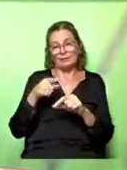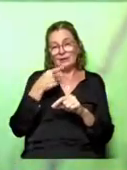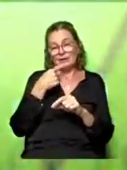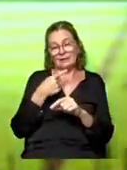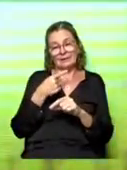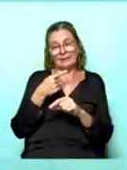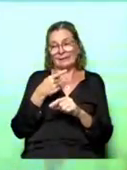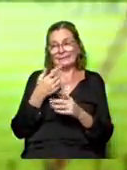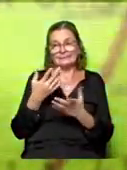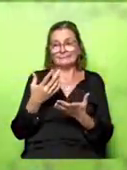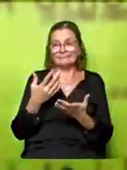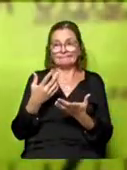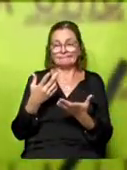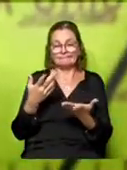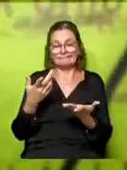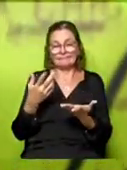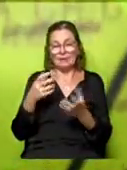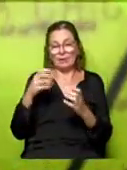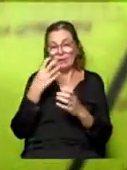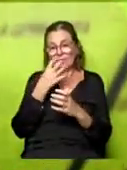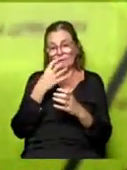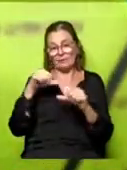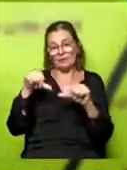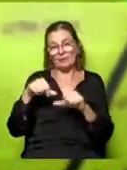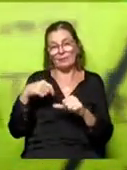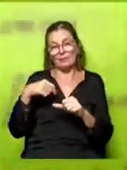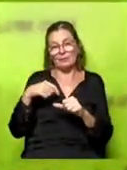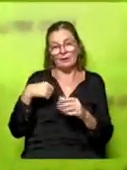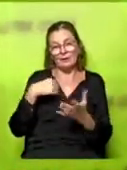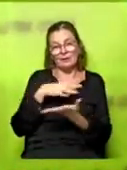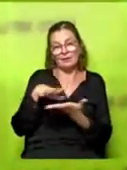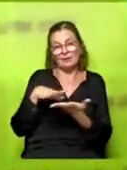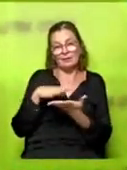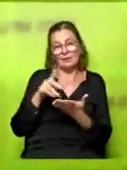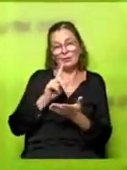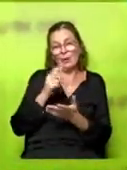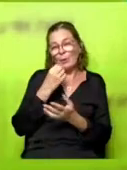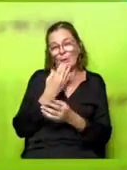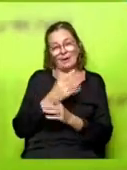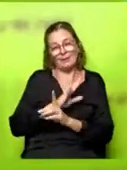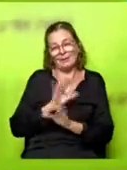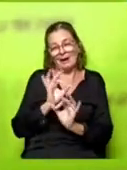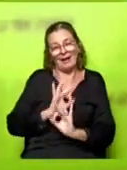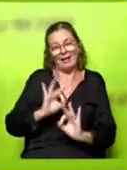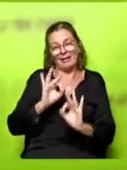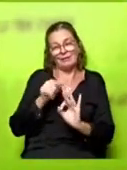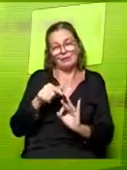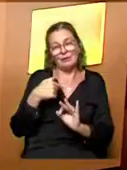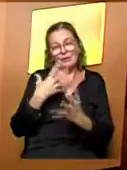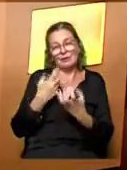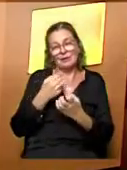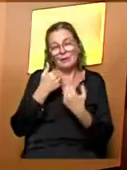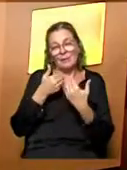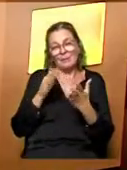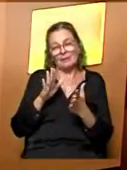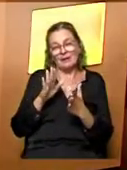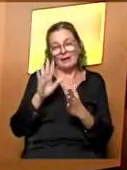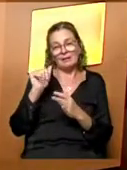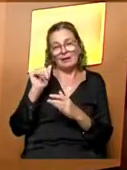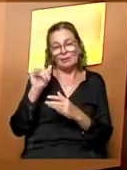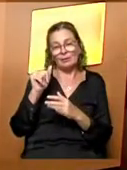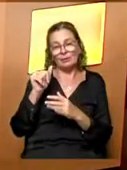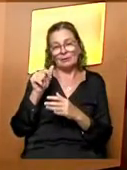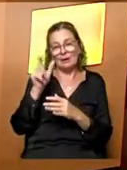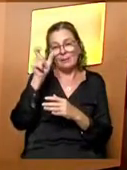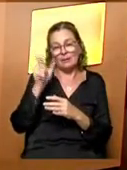define en su esencia. Es una situación muy injusta, yo quiero empezar saludando a las personas del